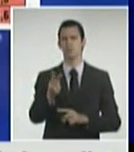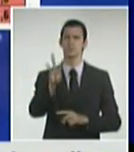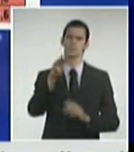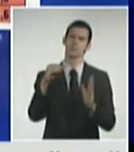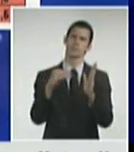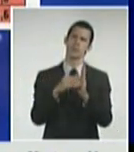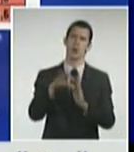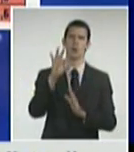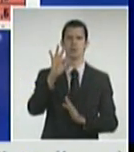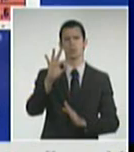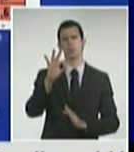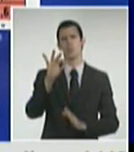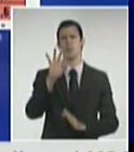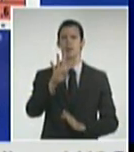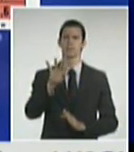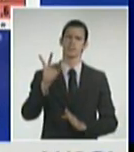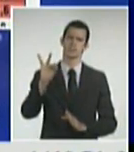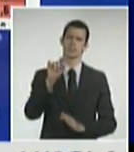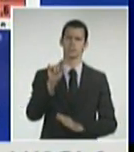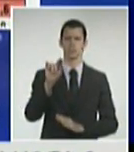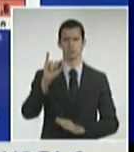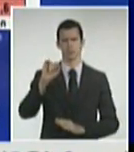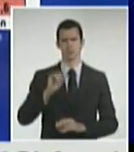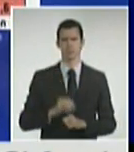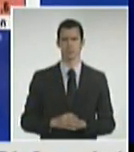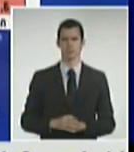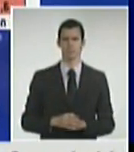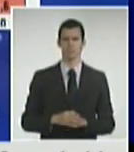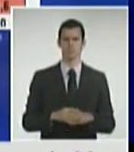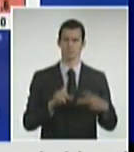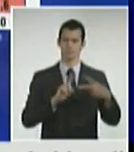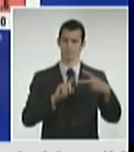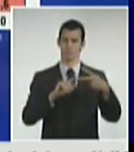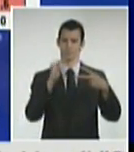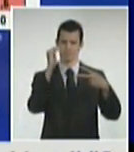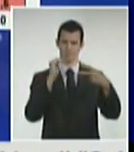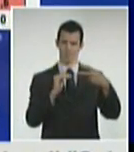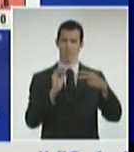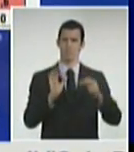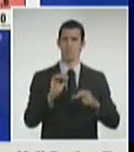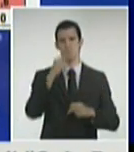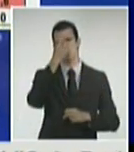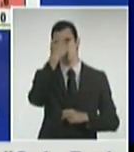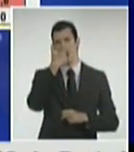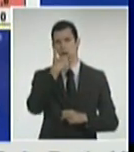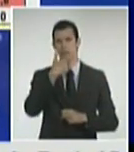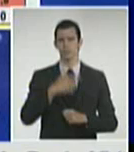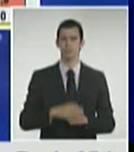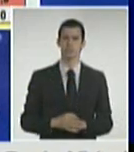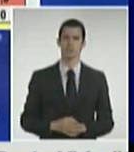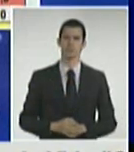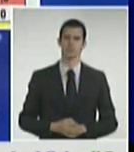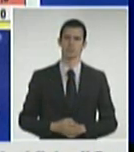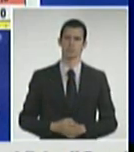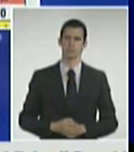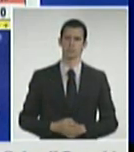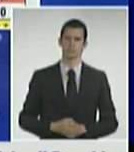3.847,6. Ciego de Ávila, en ese orden, realmente la incidencia refleja